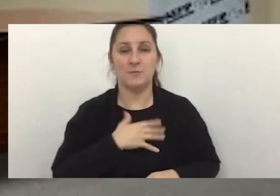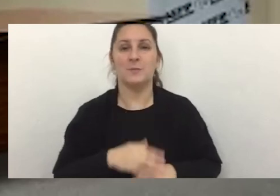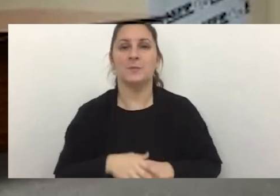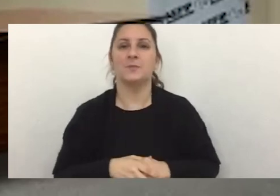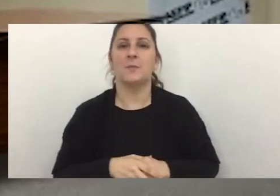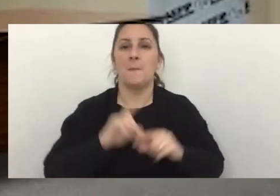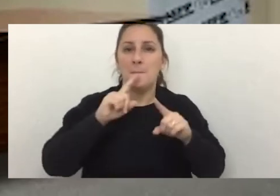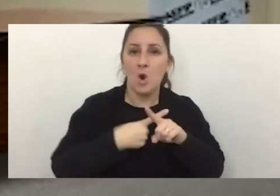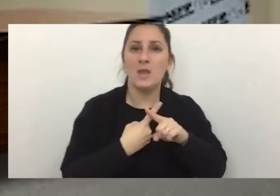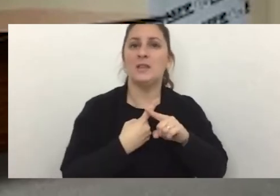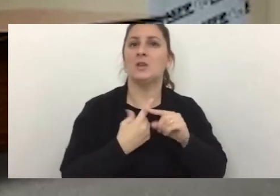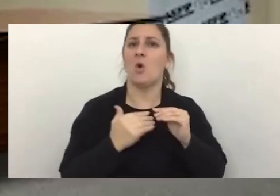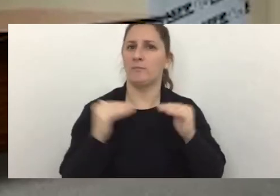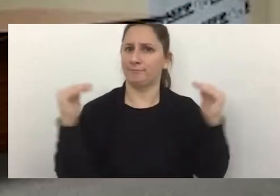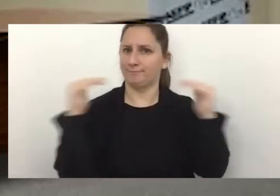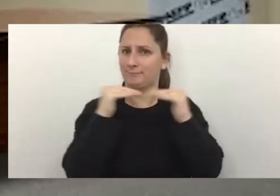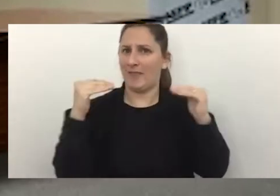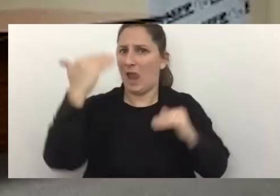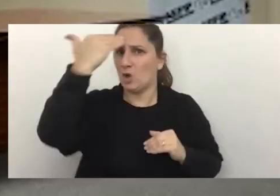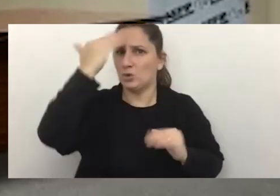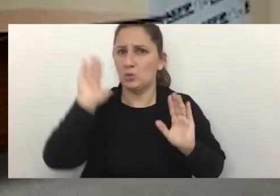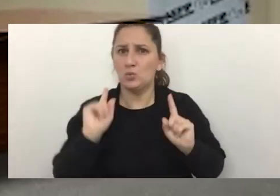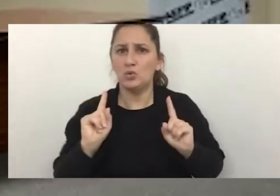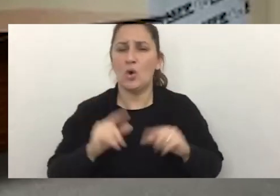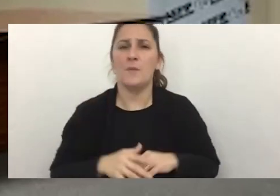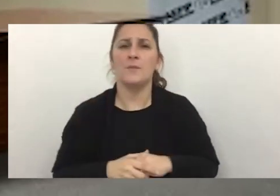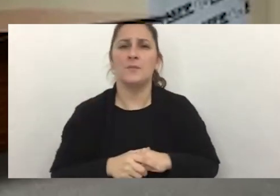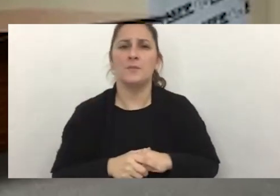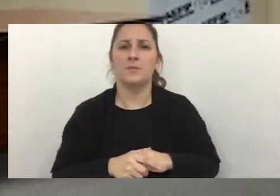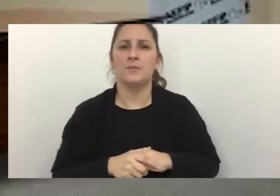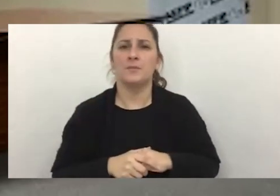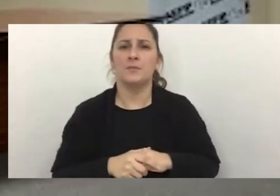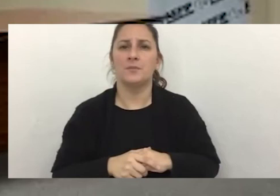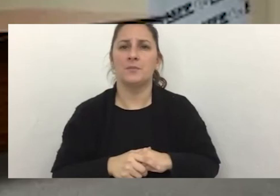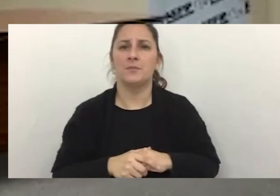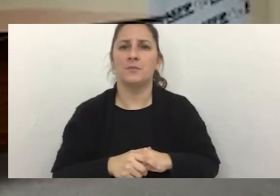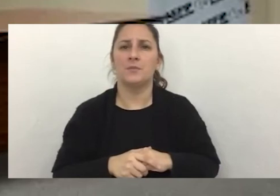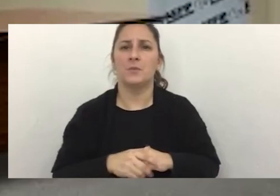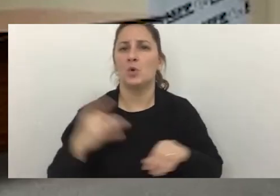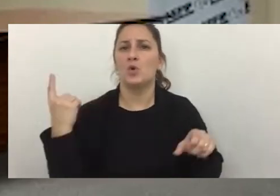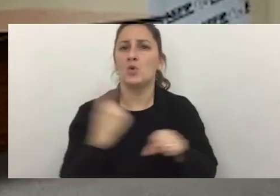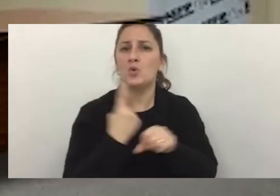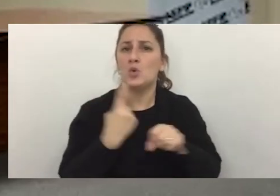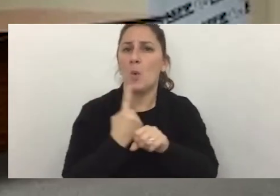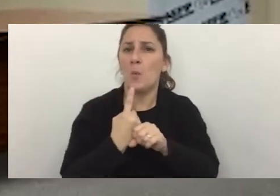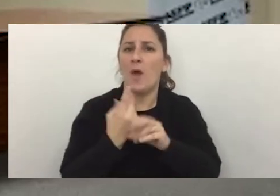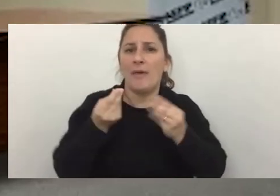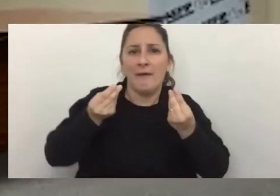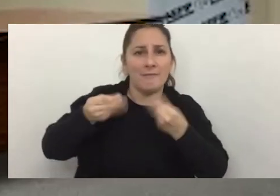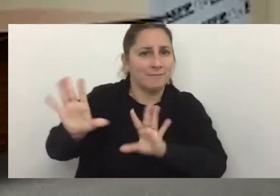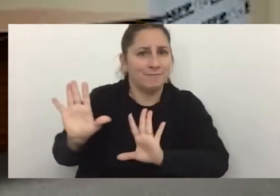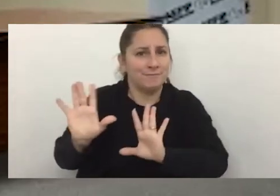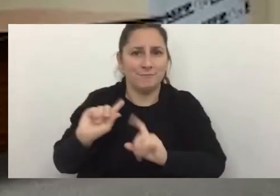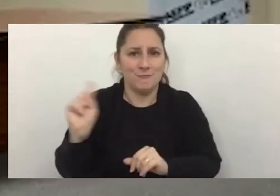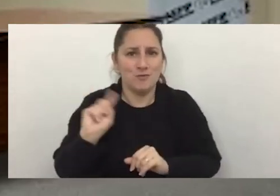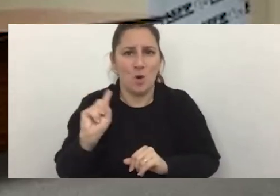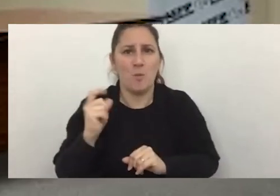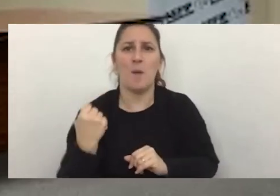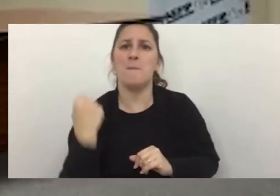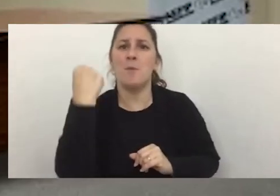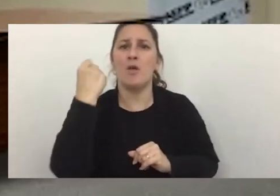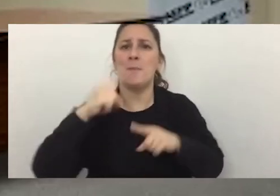rango constitucional que tenemos, que quiere decir que no puede ser dejado sin efecto por el poder político de